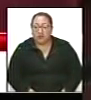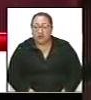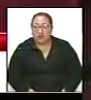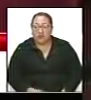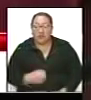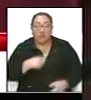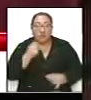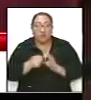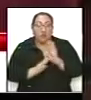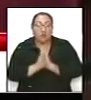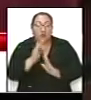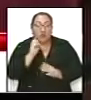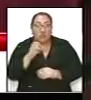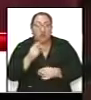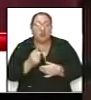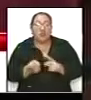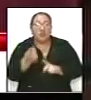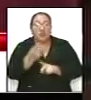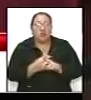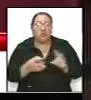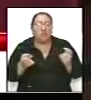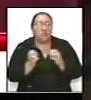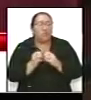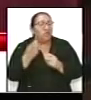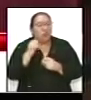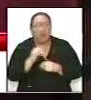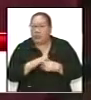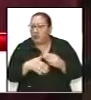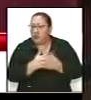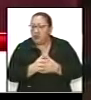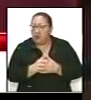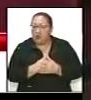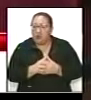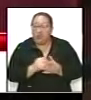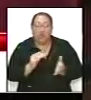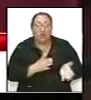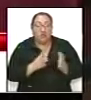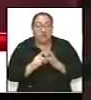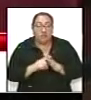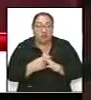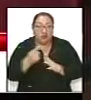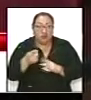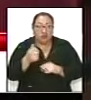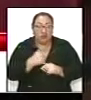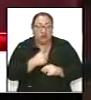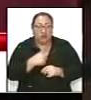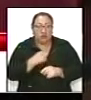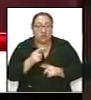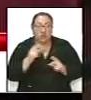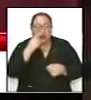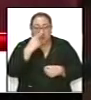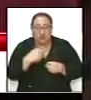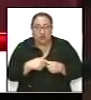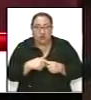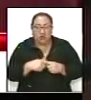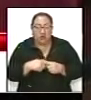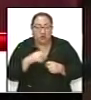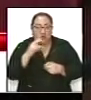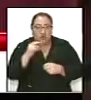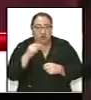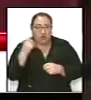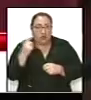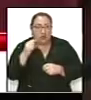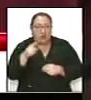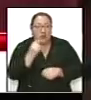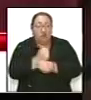Corte Suprema han sumado todos los conceptos. O sea, partiendo ellos mismos de que el combustible cuestionado es solo